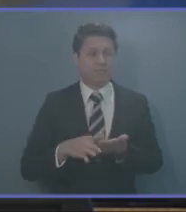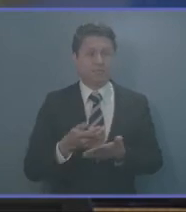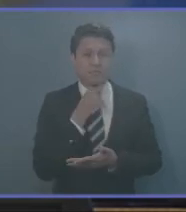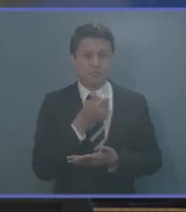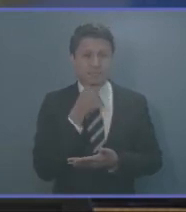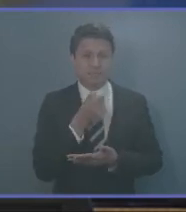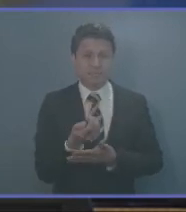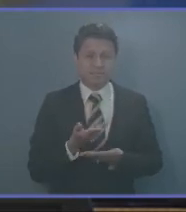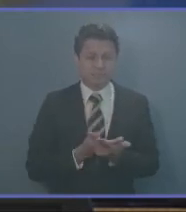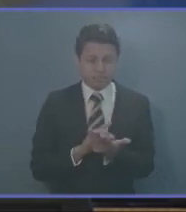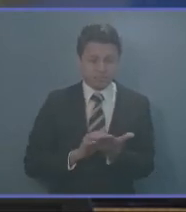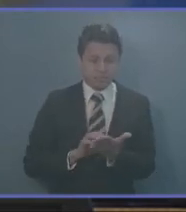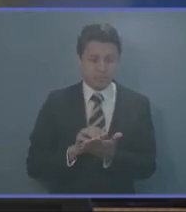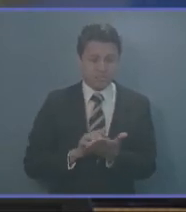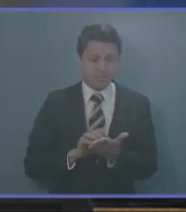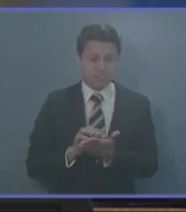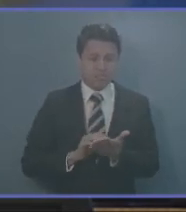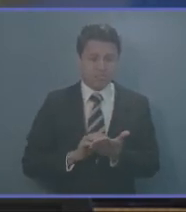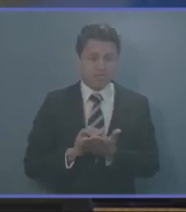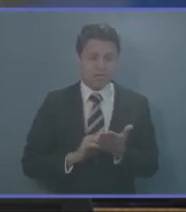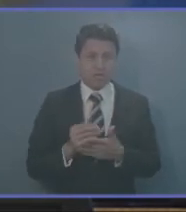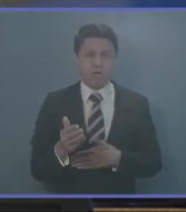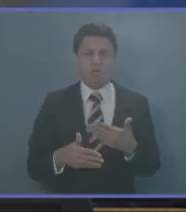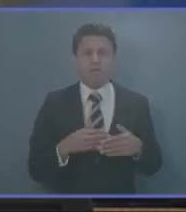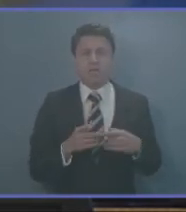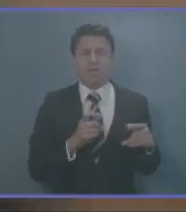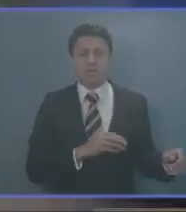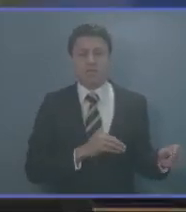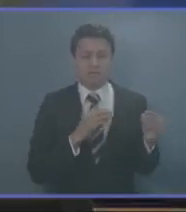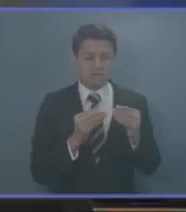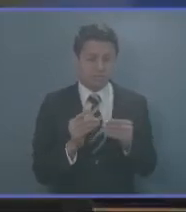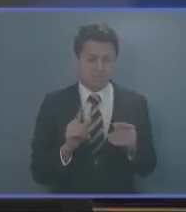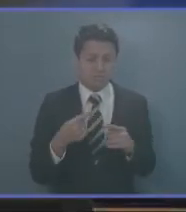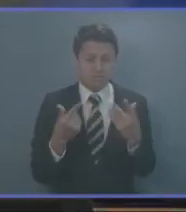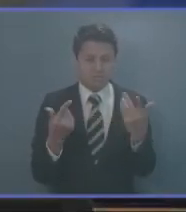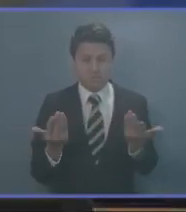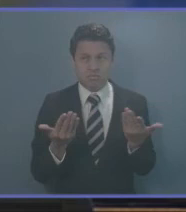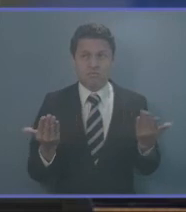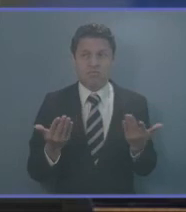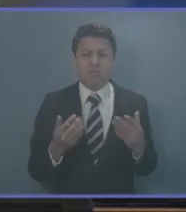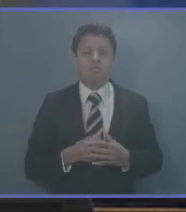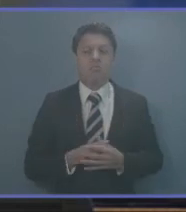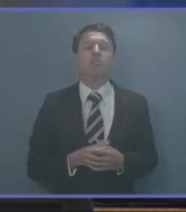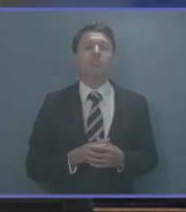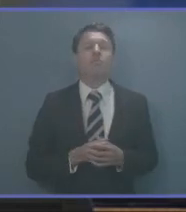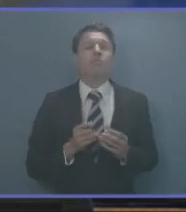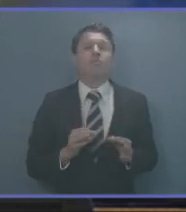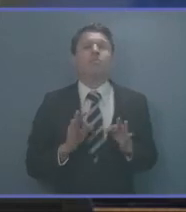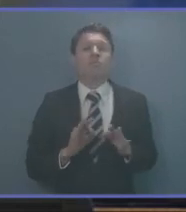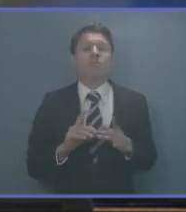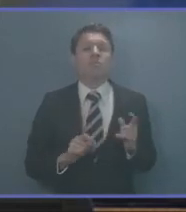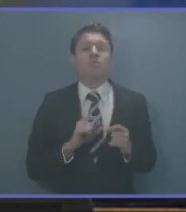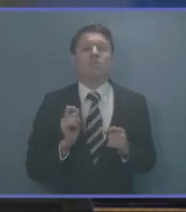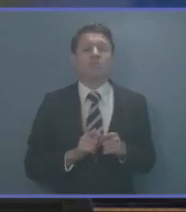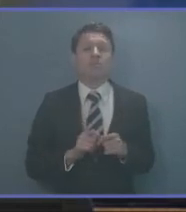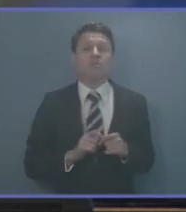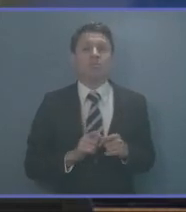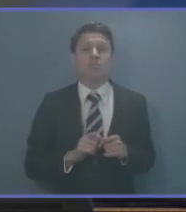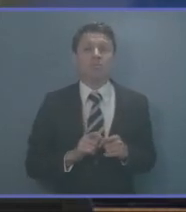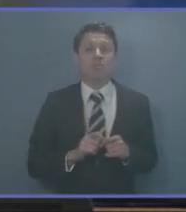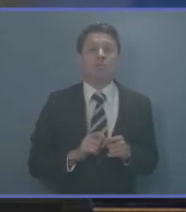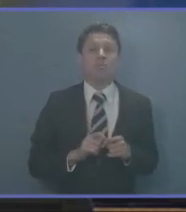auditoría o de infracción o del acta respectiva según